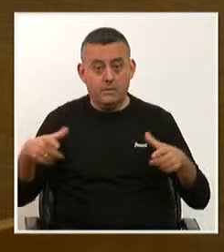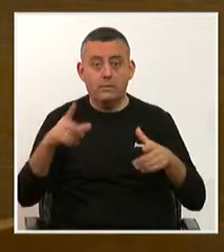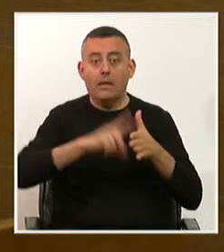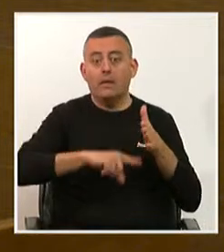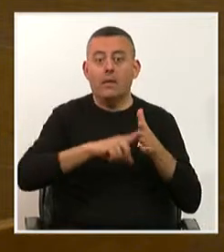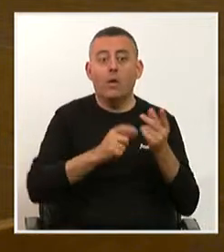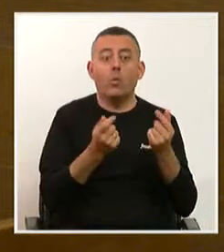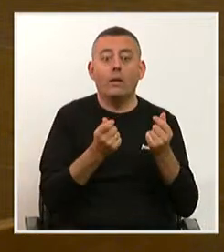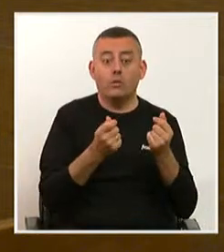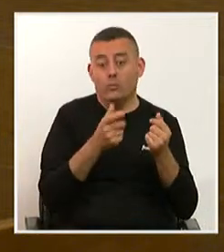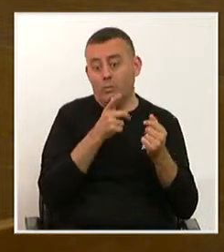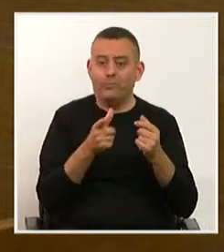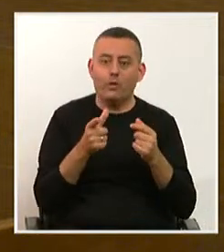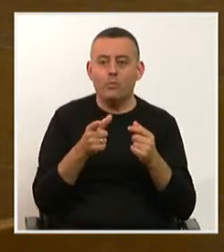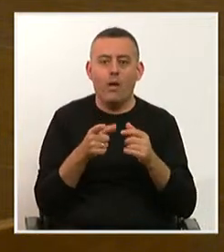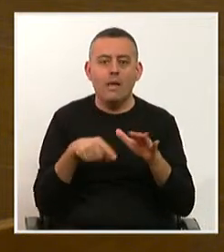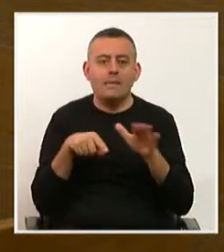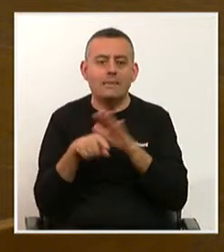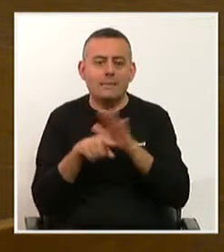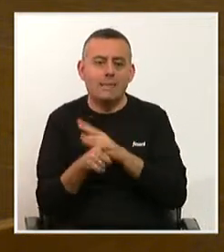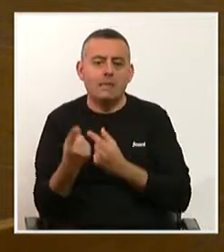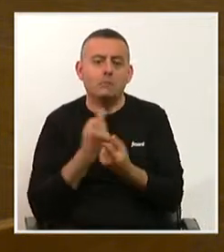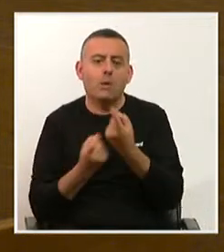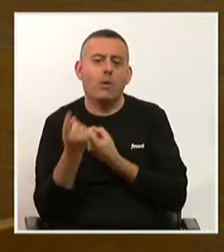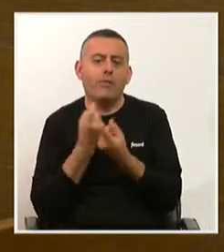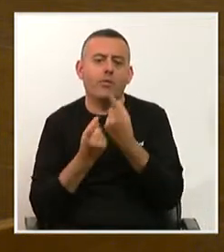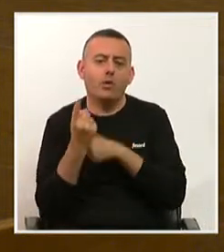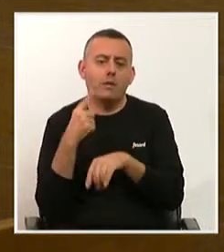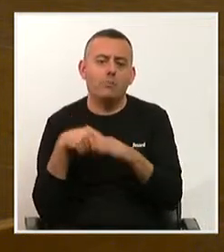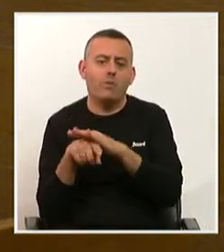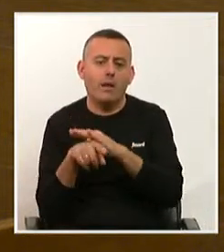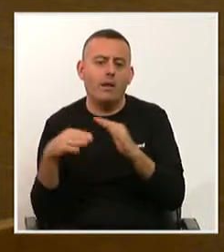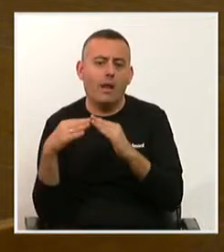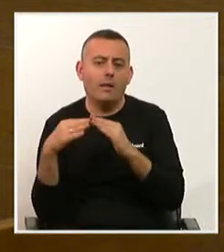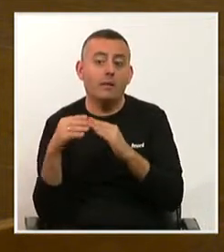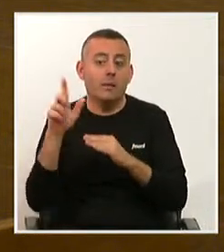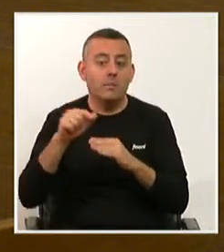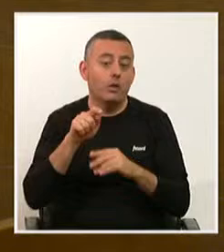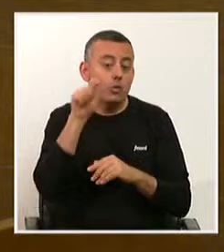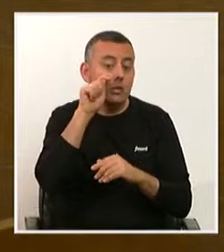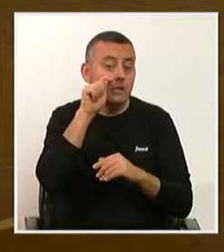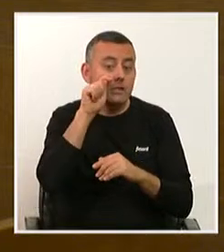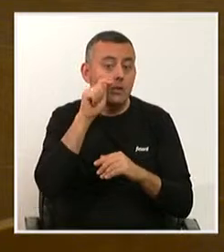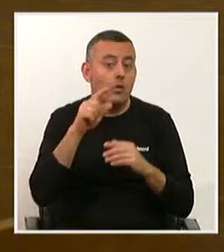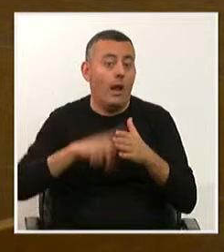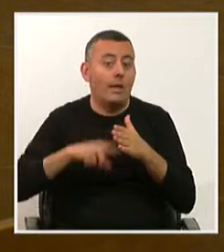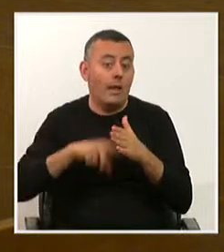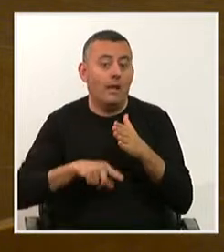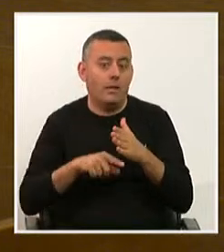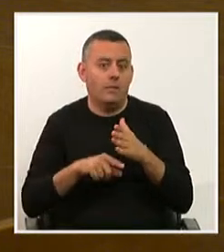incr yom desol del lerí un problema que